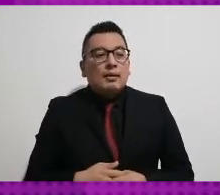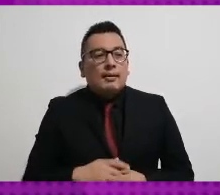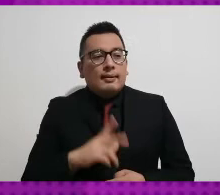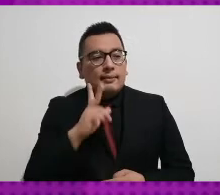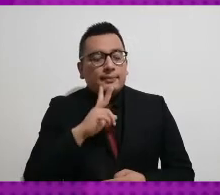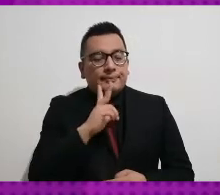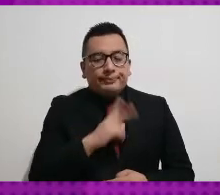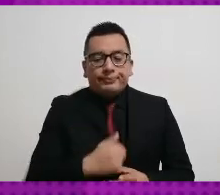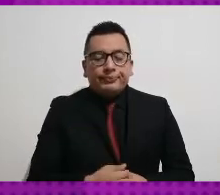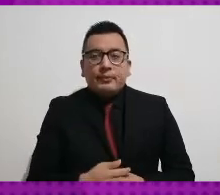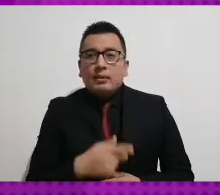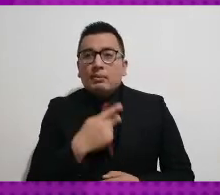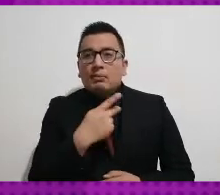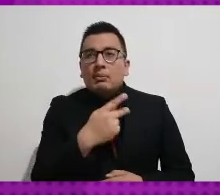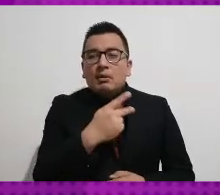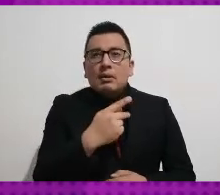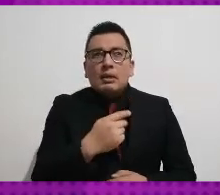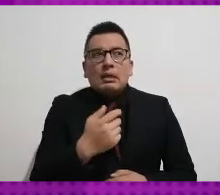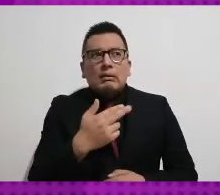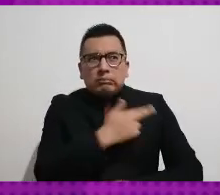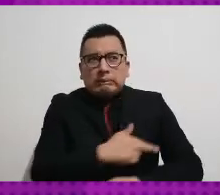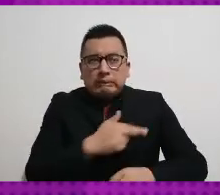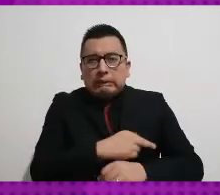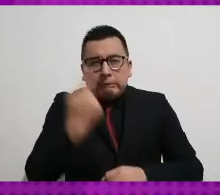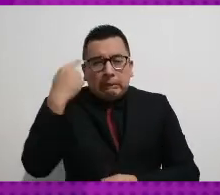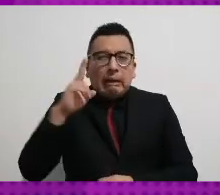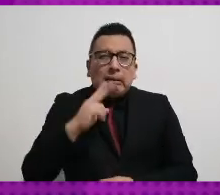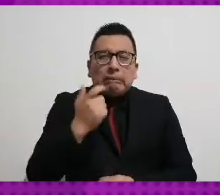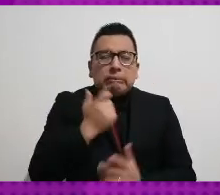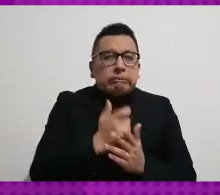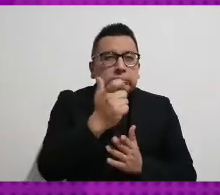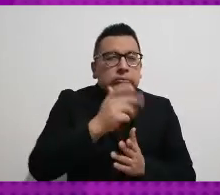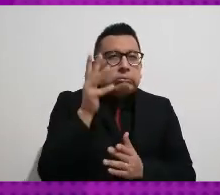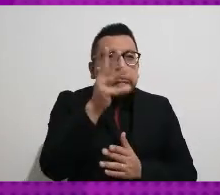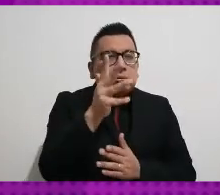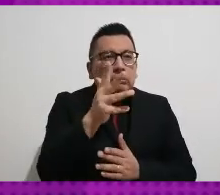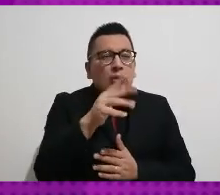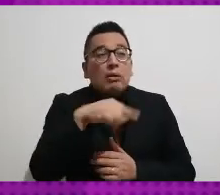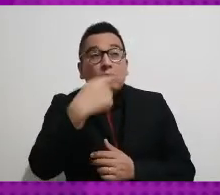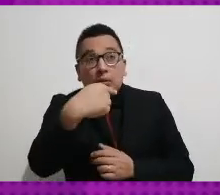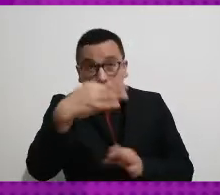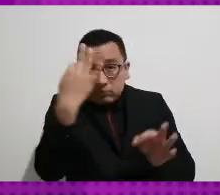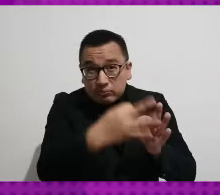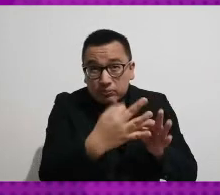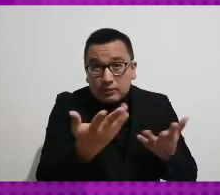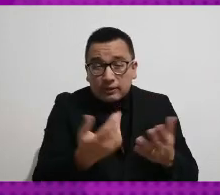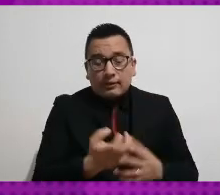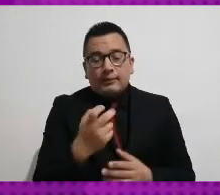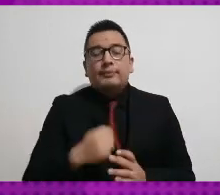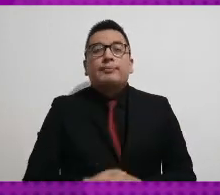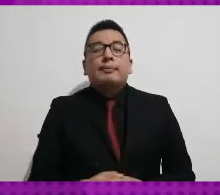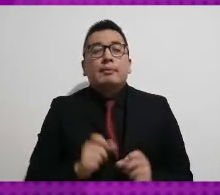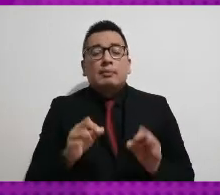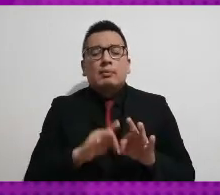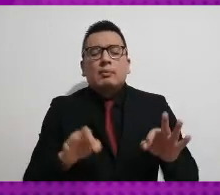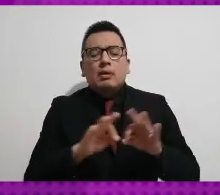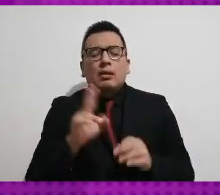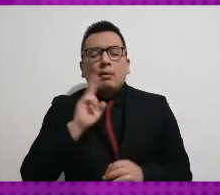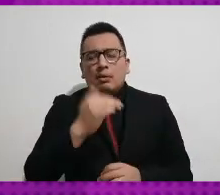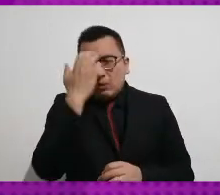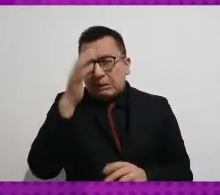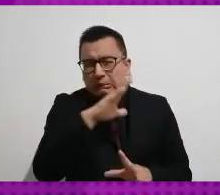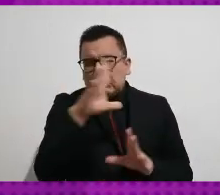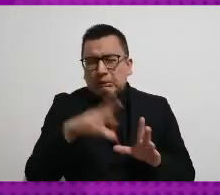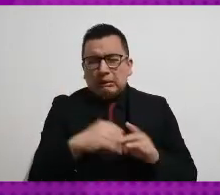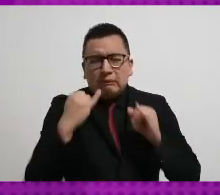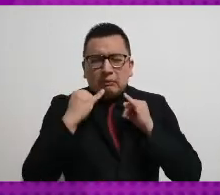marco normativo. Es importante también identificar la información que será objeto de revisión y dependerá de